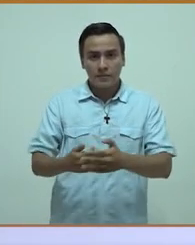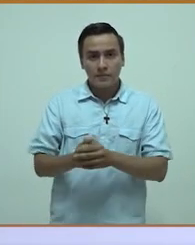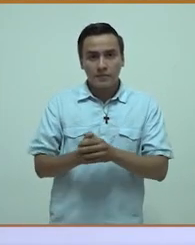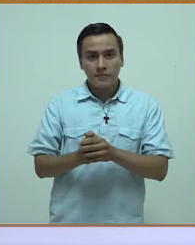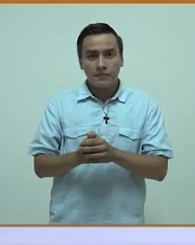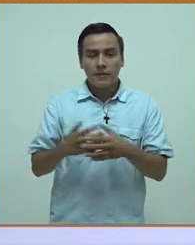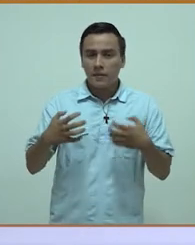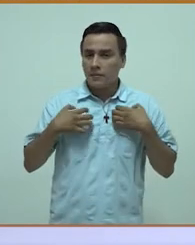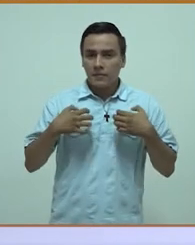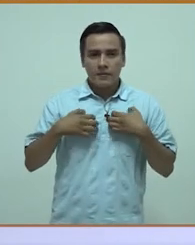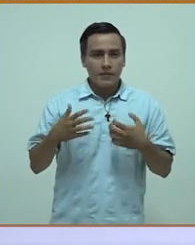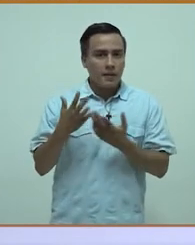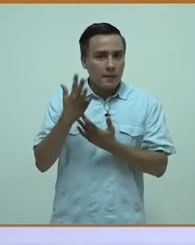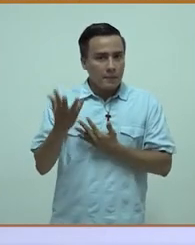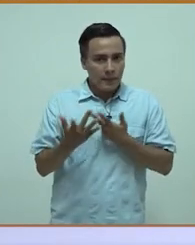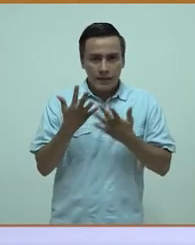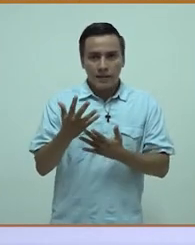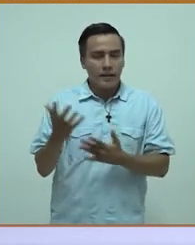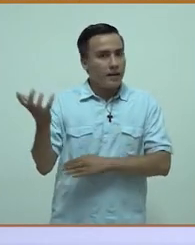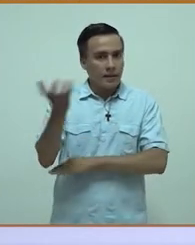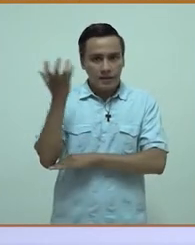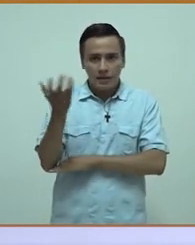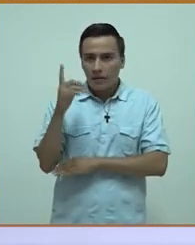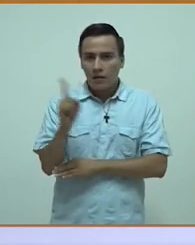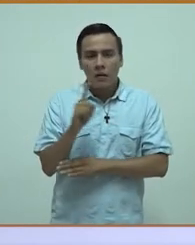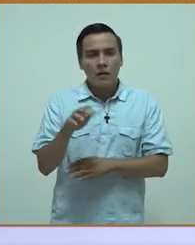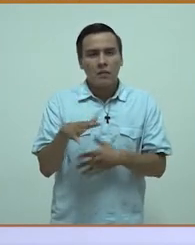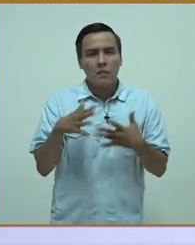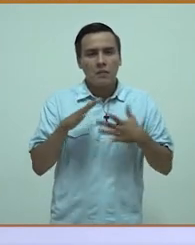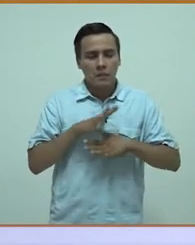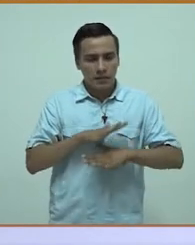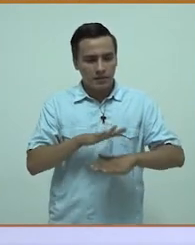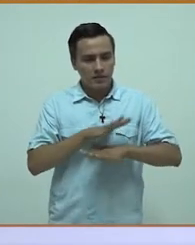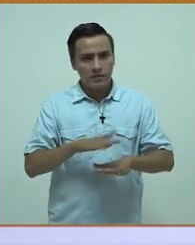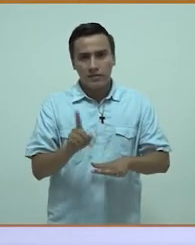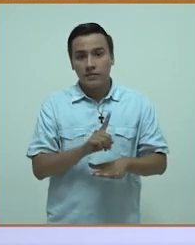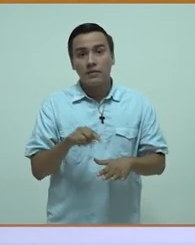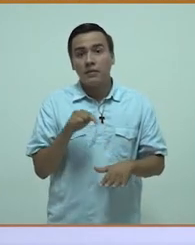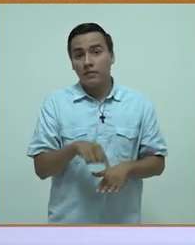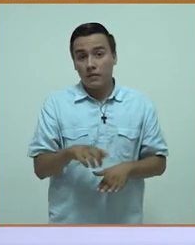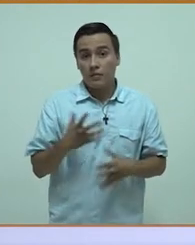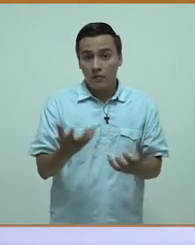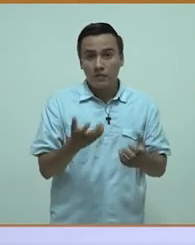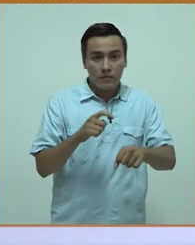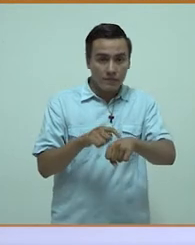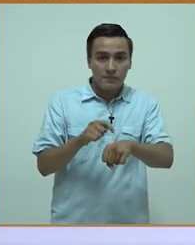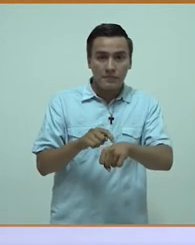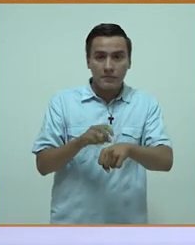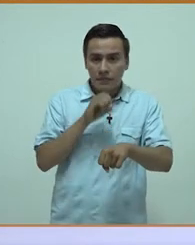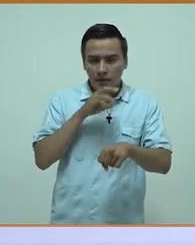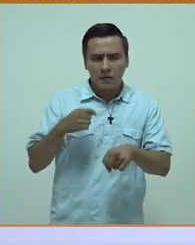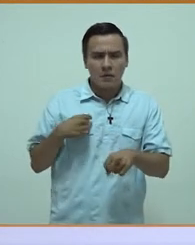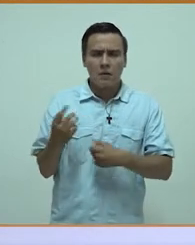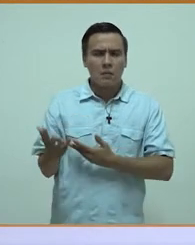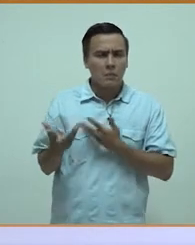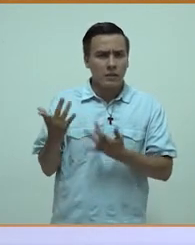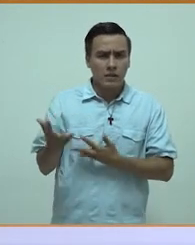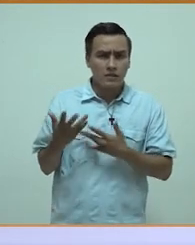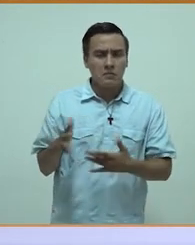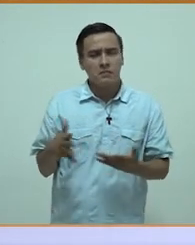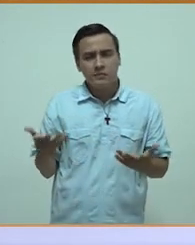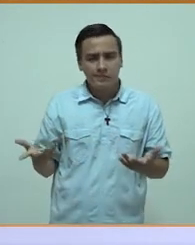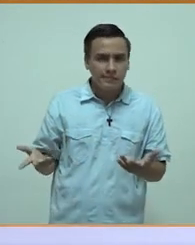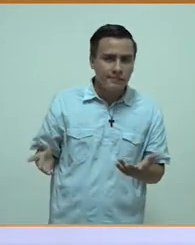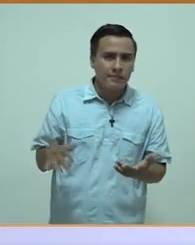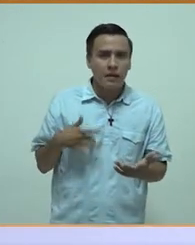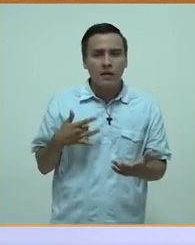iglesia que vive una espera activa, no pasiva, porque puede ser que en muchos momentos podemos decir yo espero,